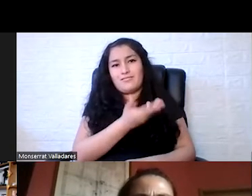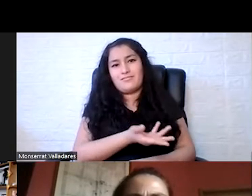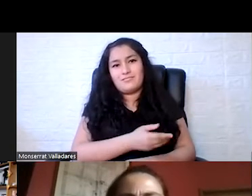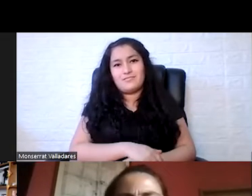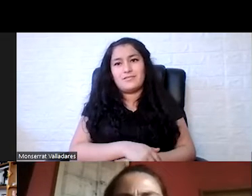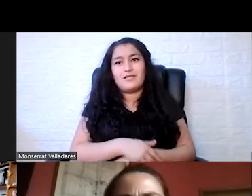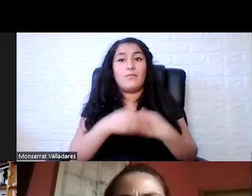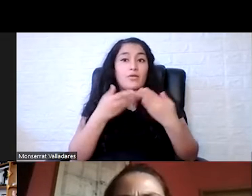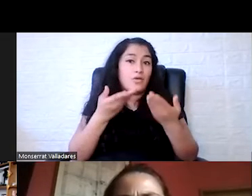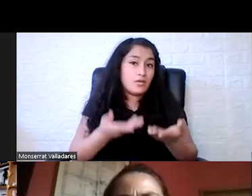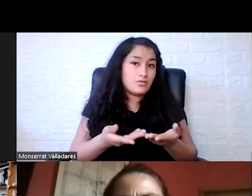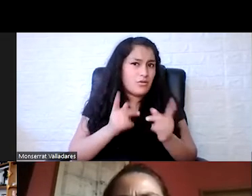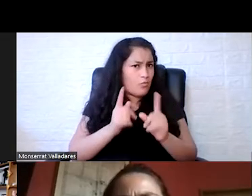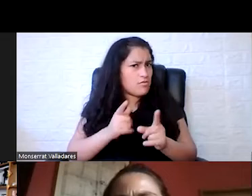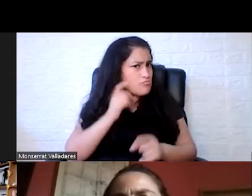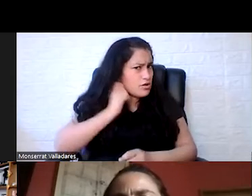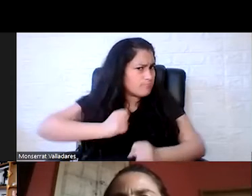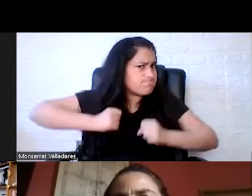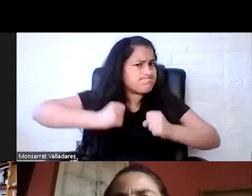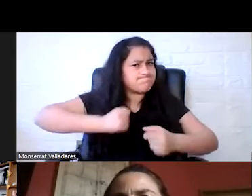Pero a pesar de eso, las mujeres bien guerreras.